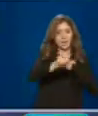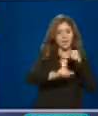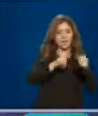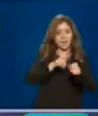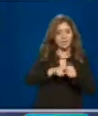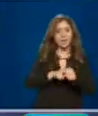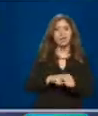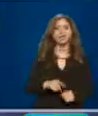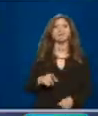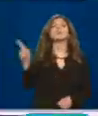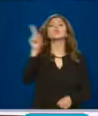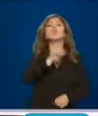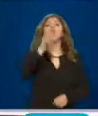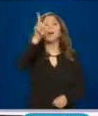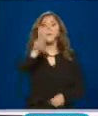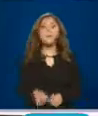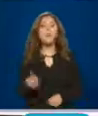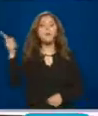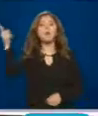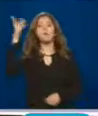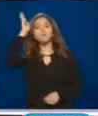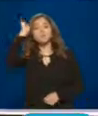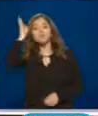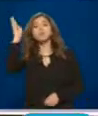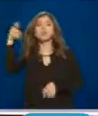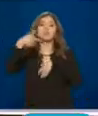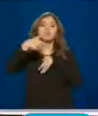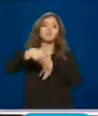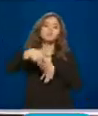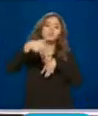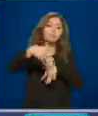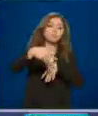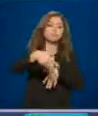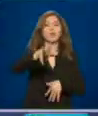Es no, algo mulas que- de verdad, Ah, que vayan a la procesión. No.